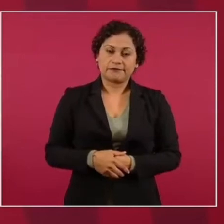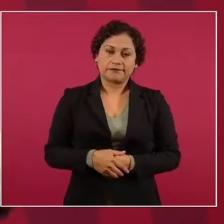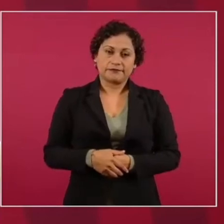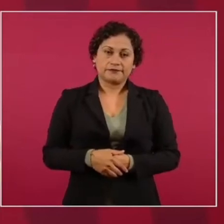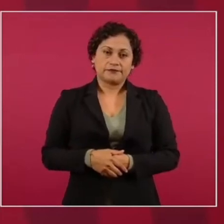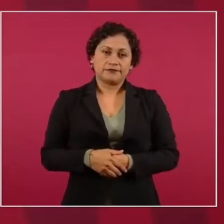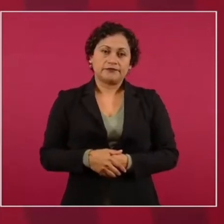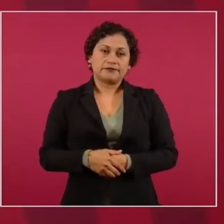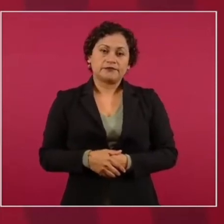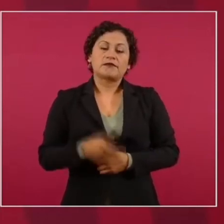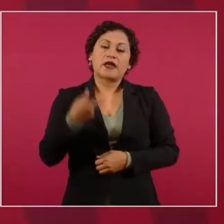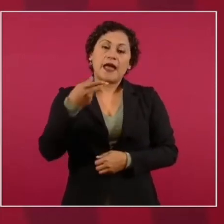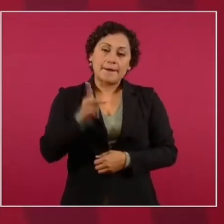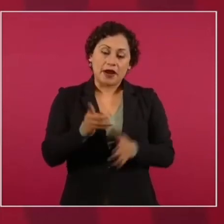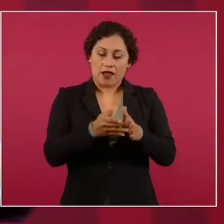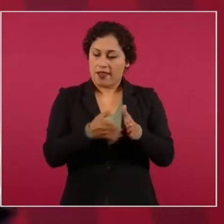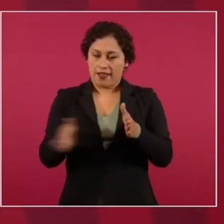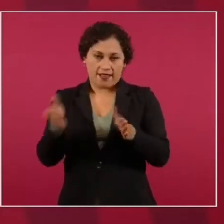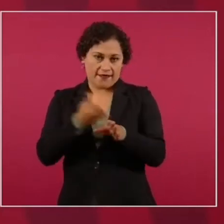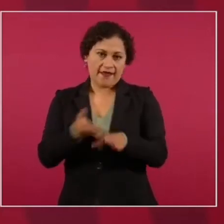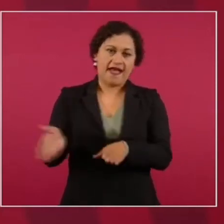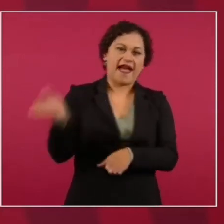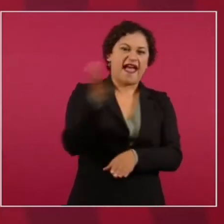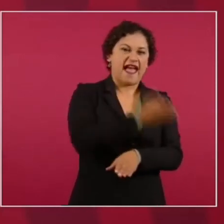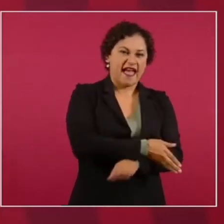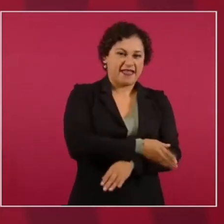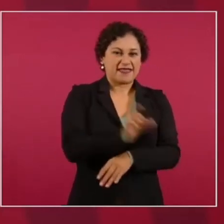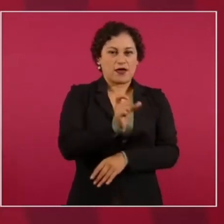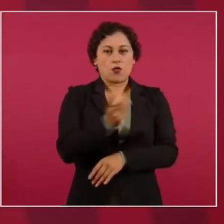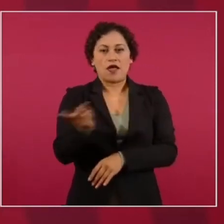Y antes, que estaban en el gobierno,